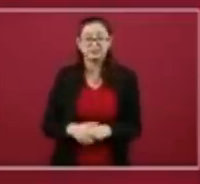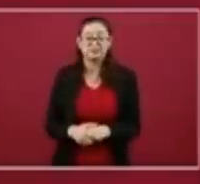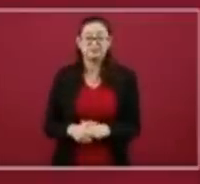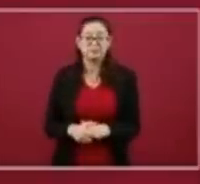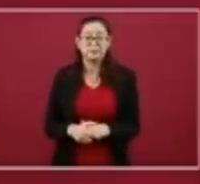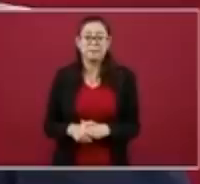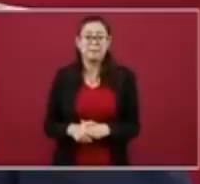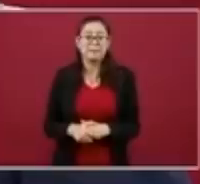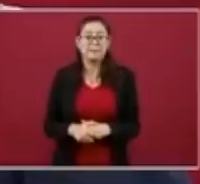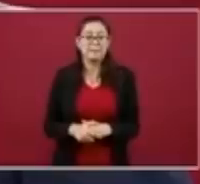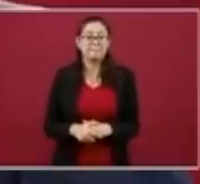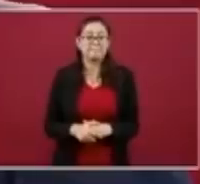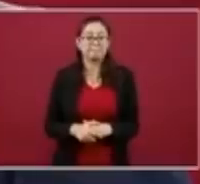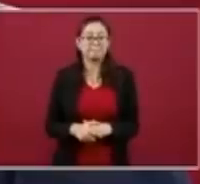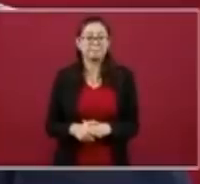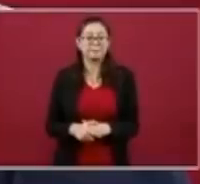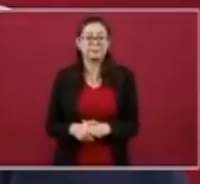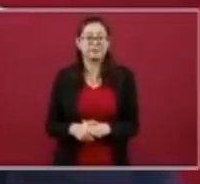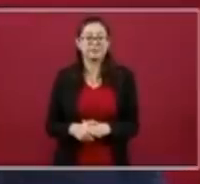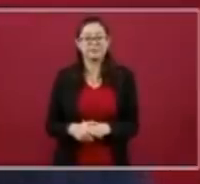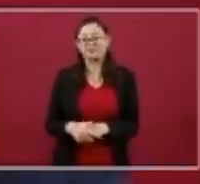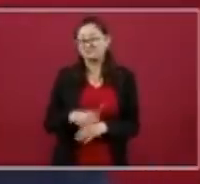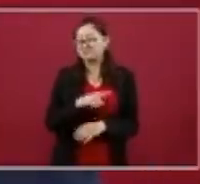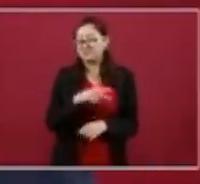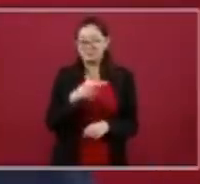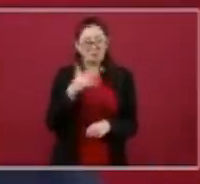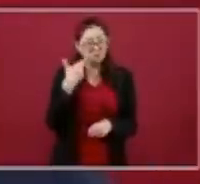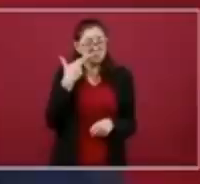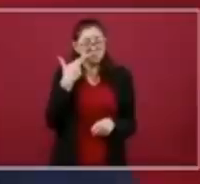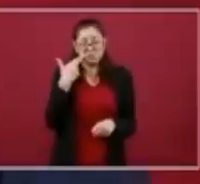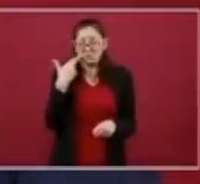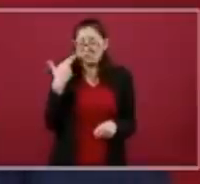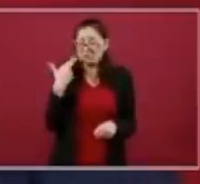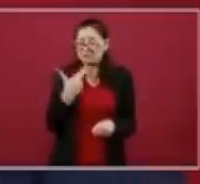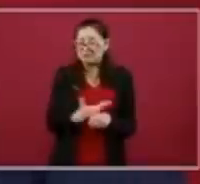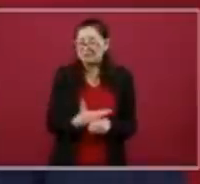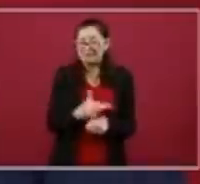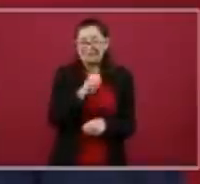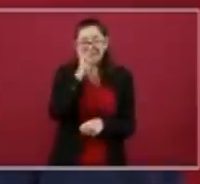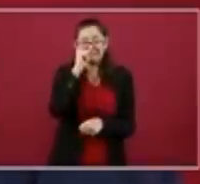Actuó con una irresponsabilidad